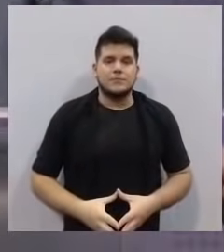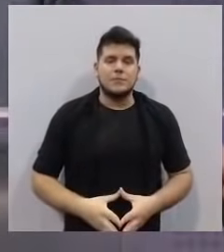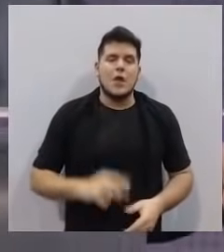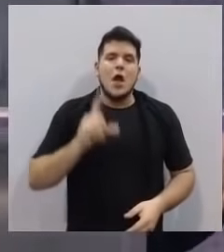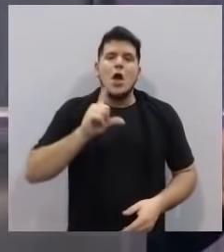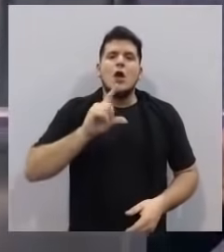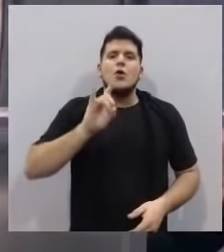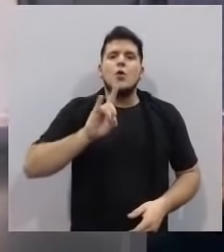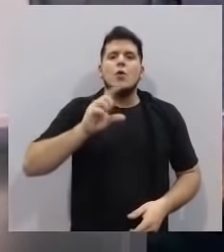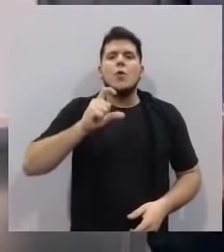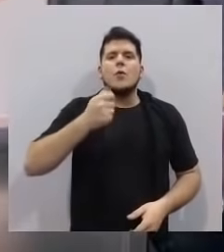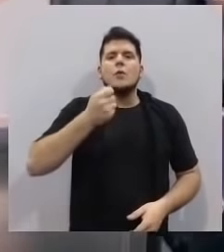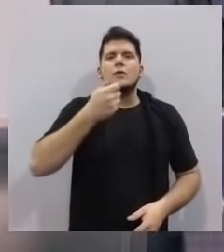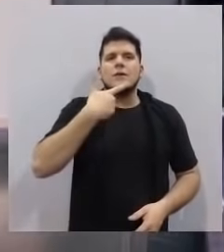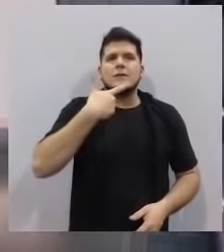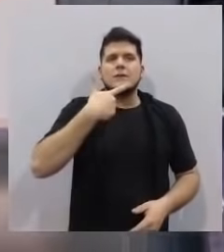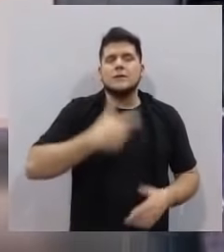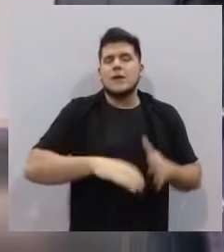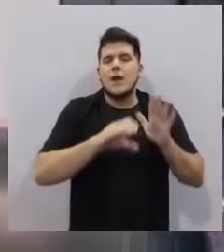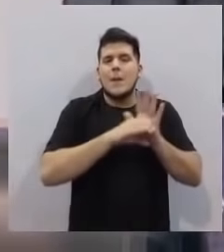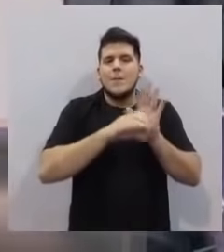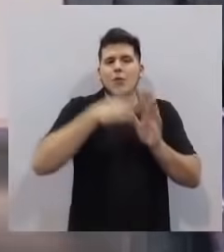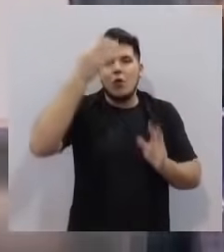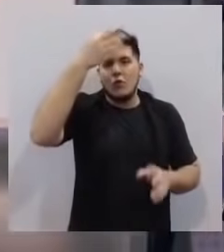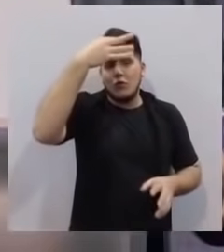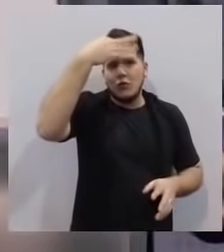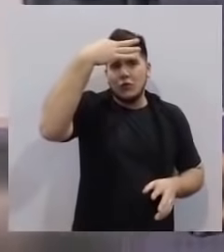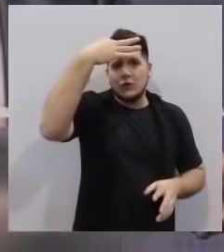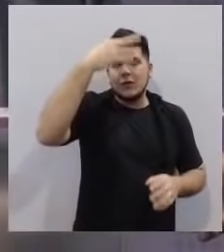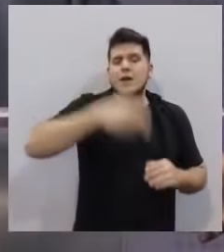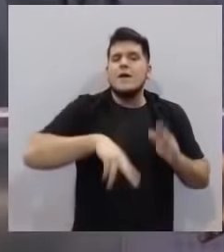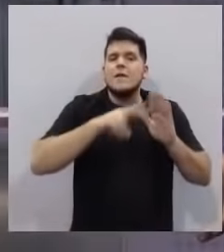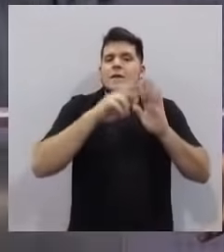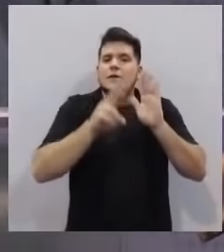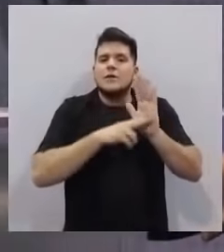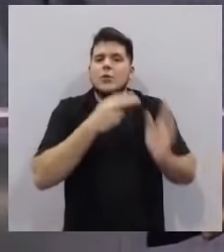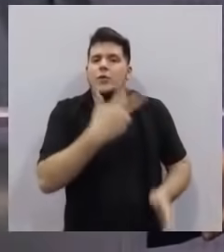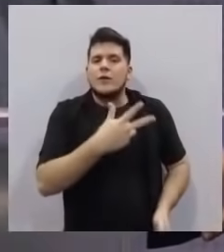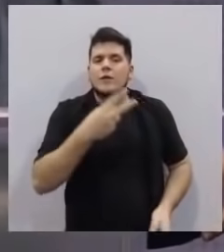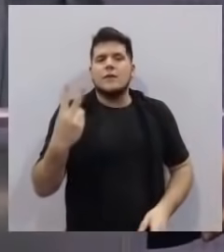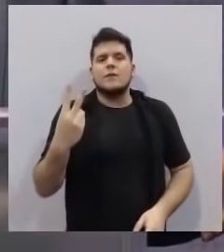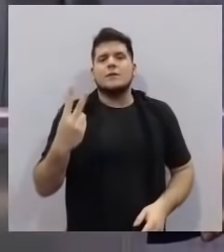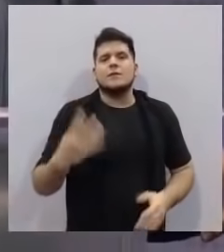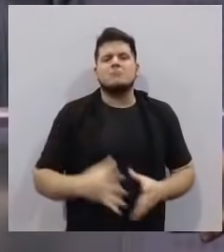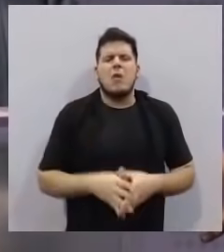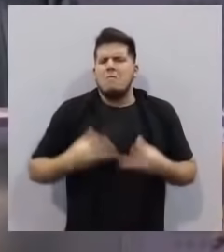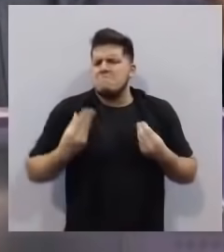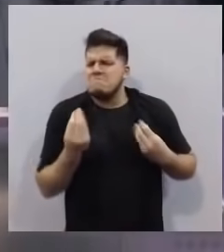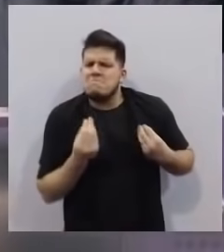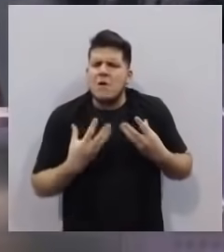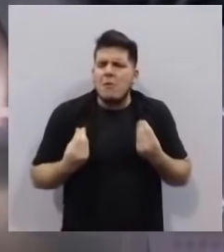porque vuestro padre a vuestro padre a nuestro dios le ha plácido a través de